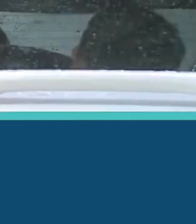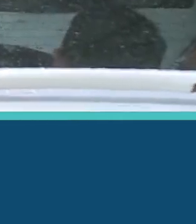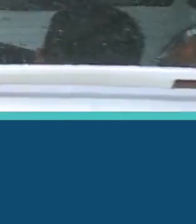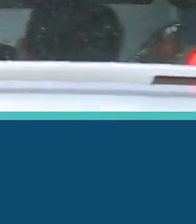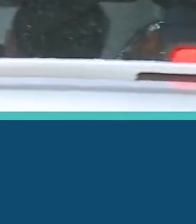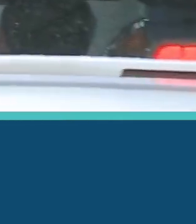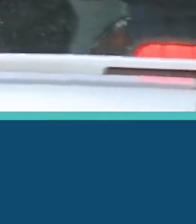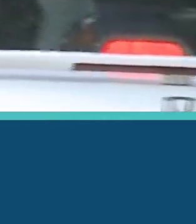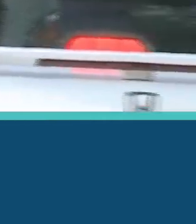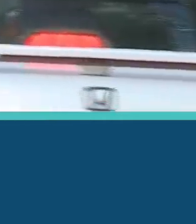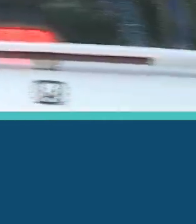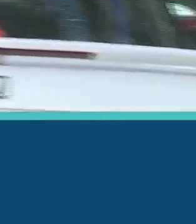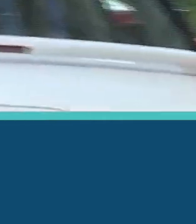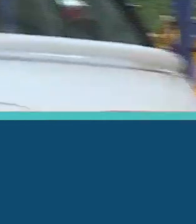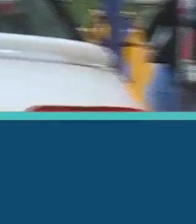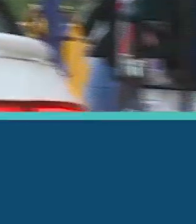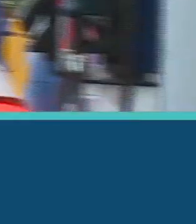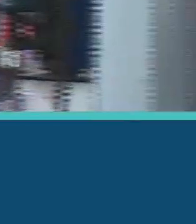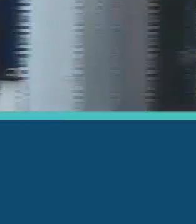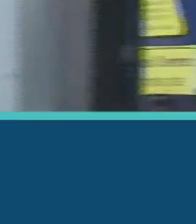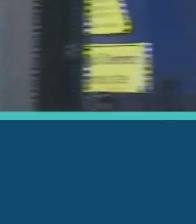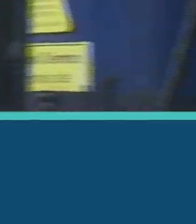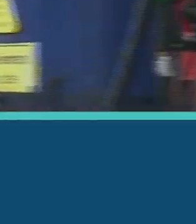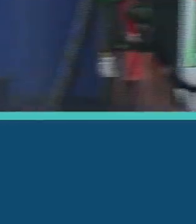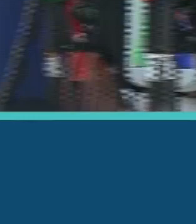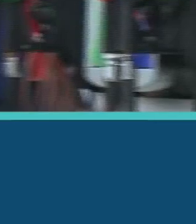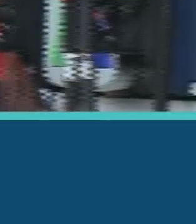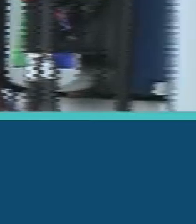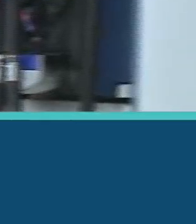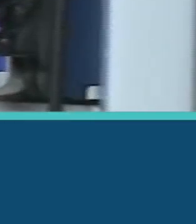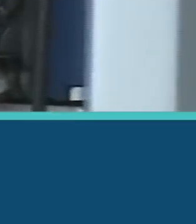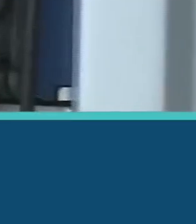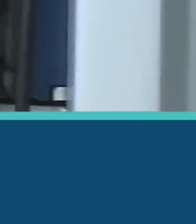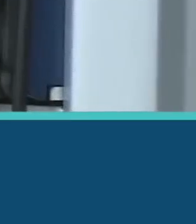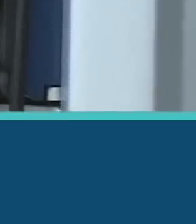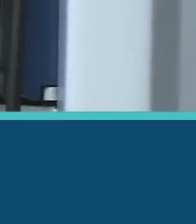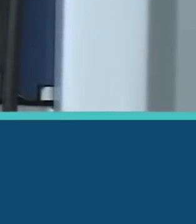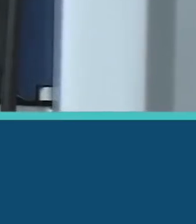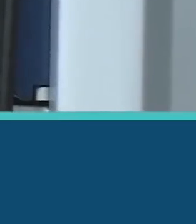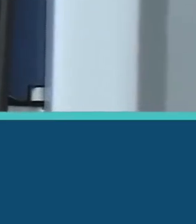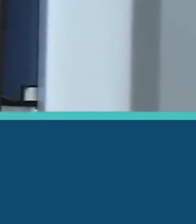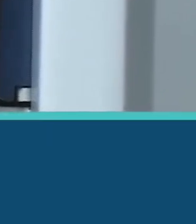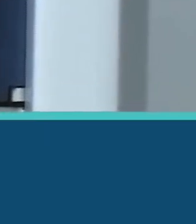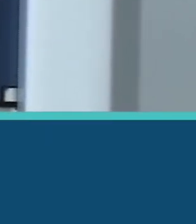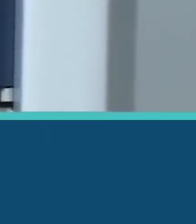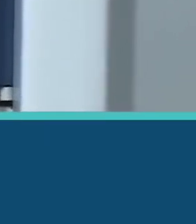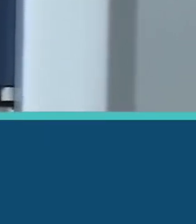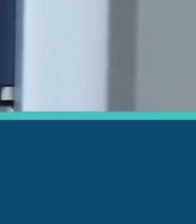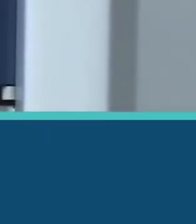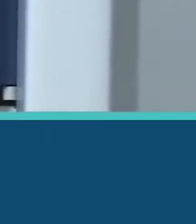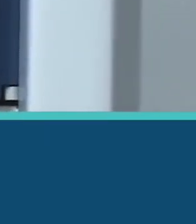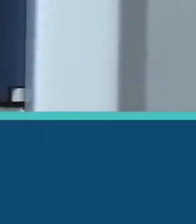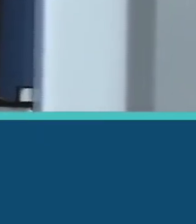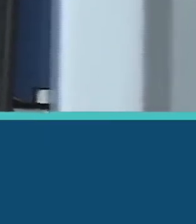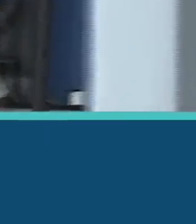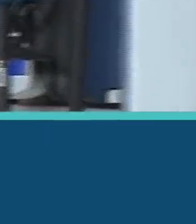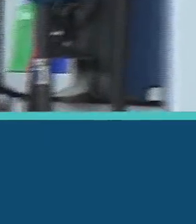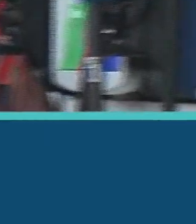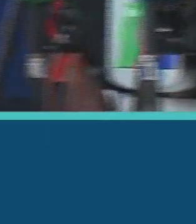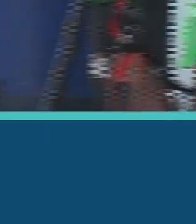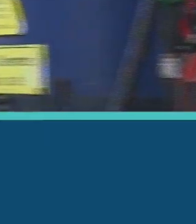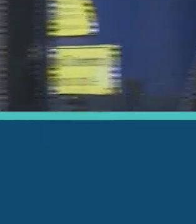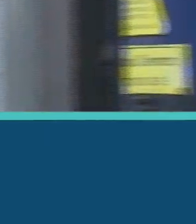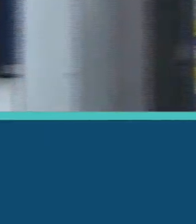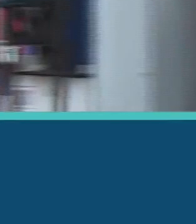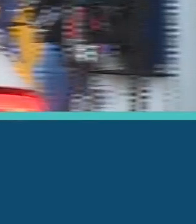los conductores, y eso incluso lo pudimos detectar esta tarde, donde hicimos una nota con